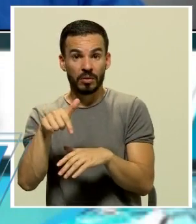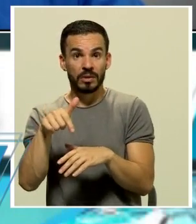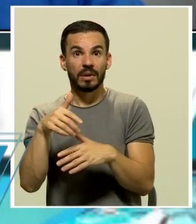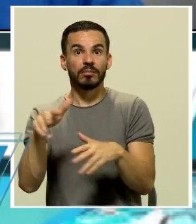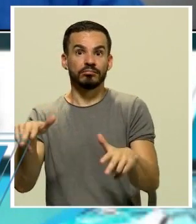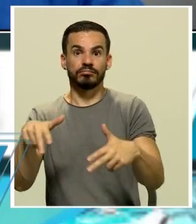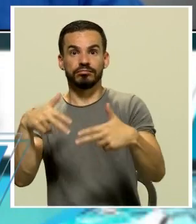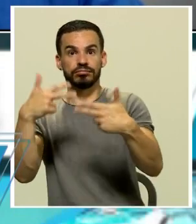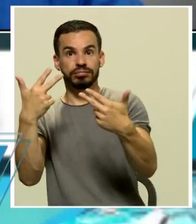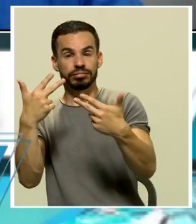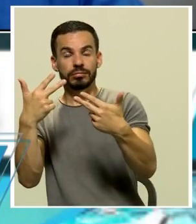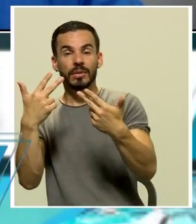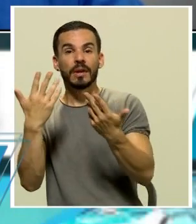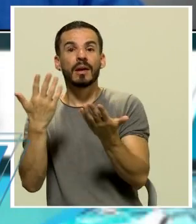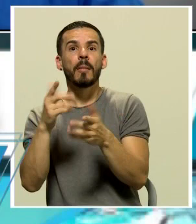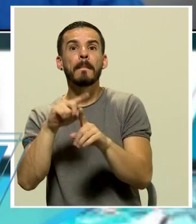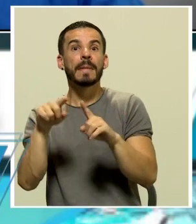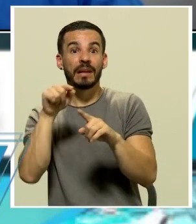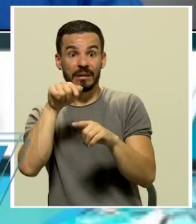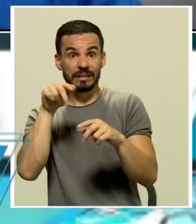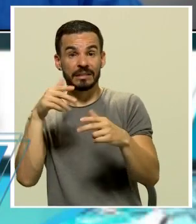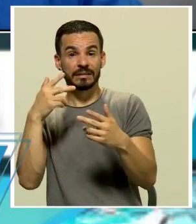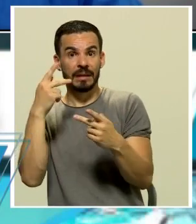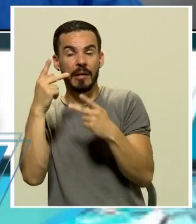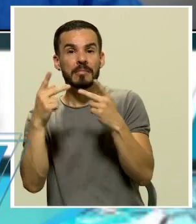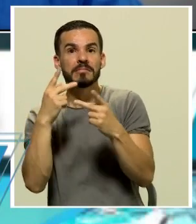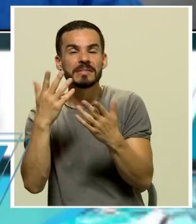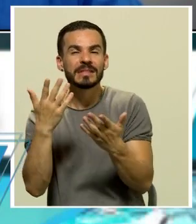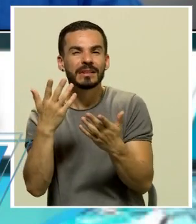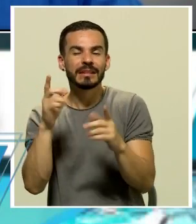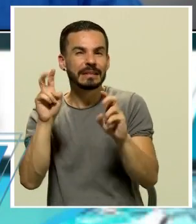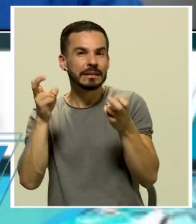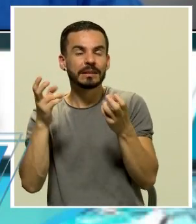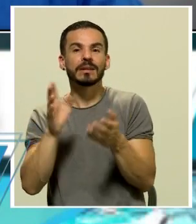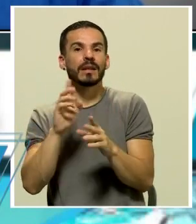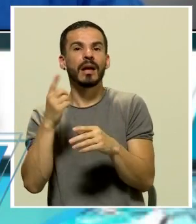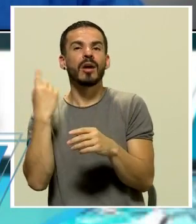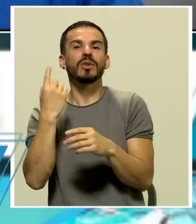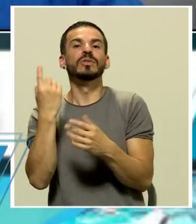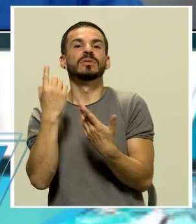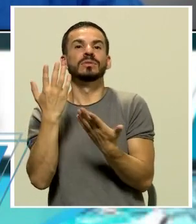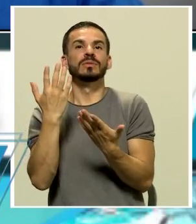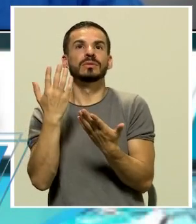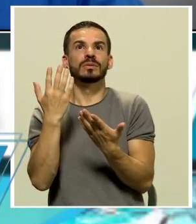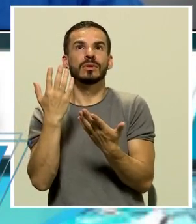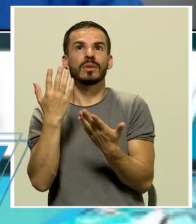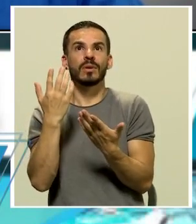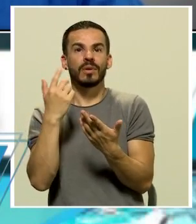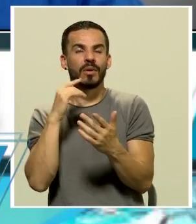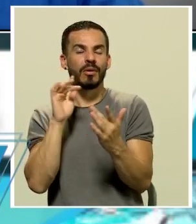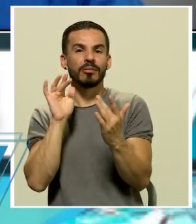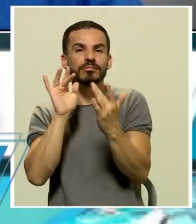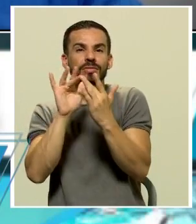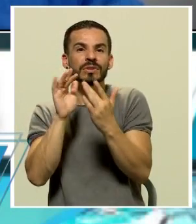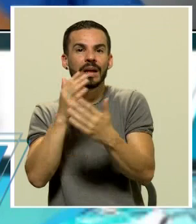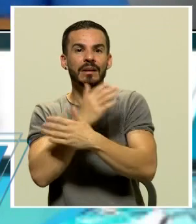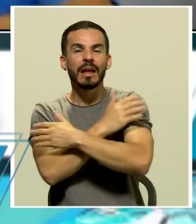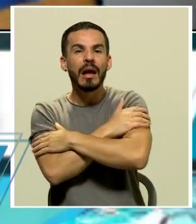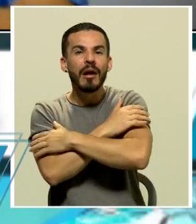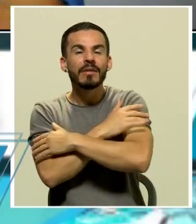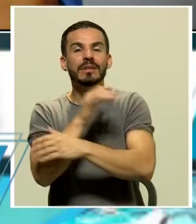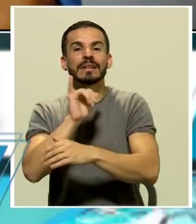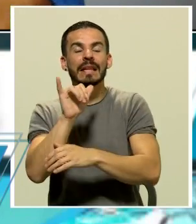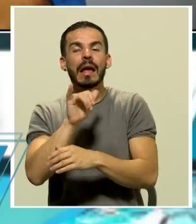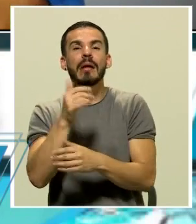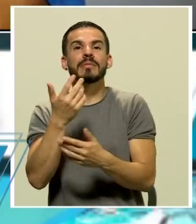por videoconferencia, pero esa visita no es solo un lazo de afecto, de confianza,